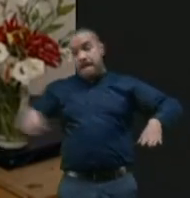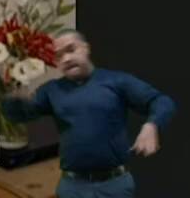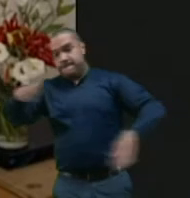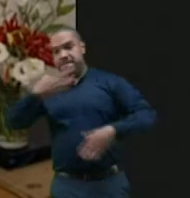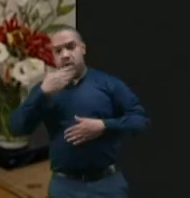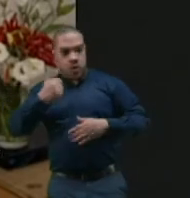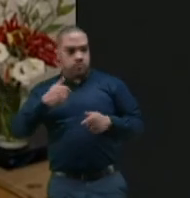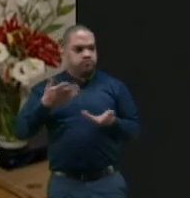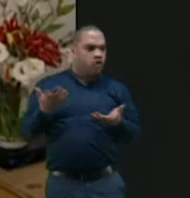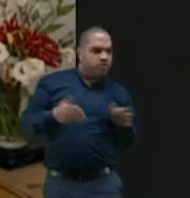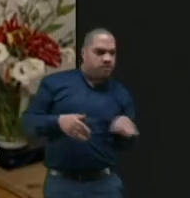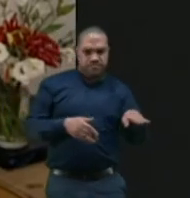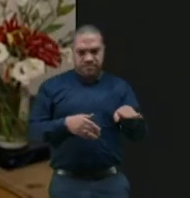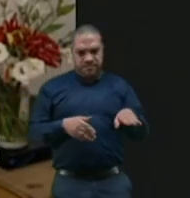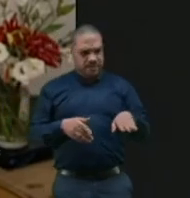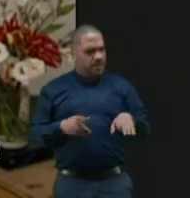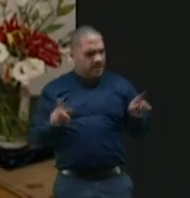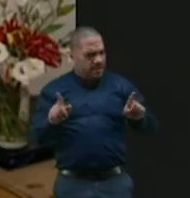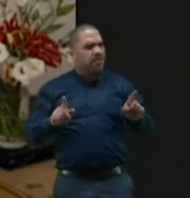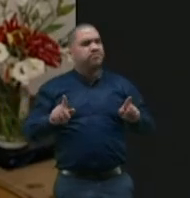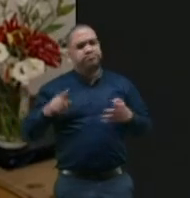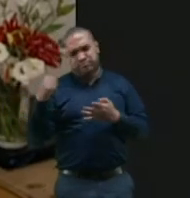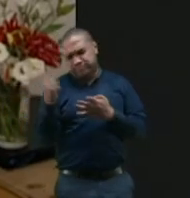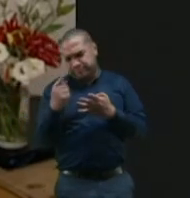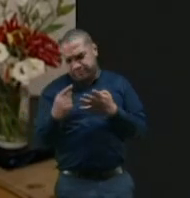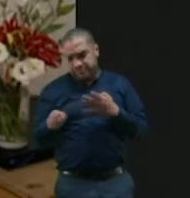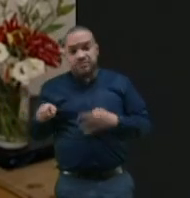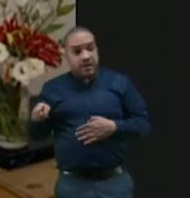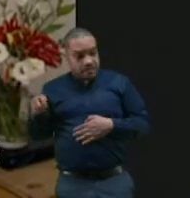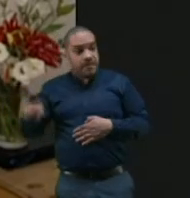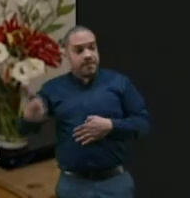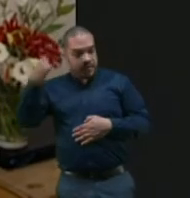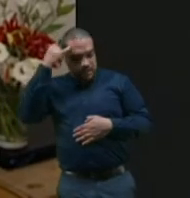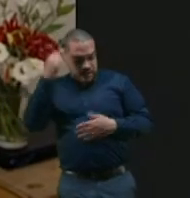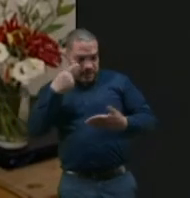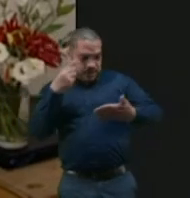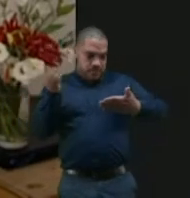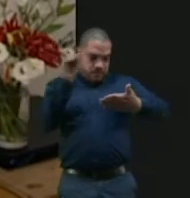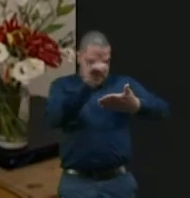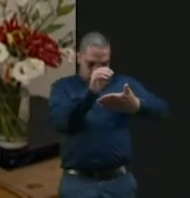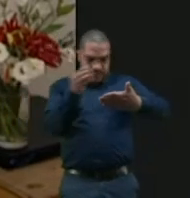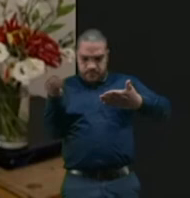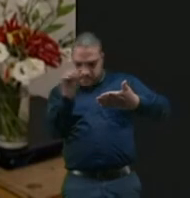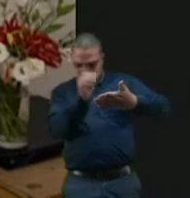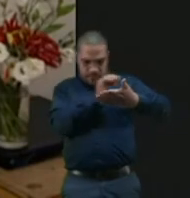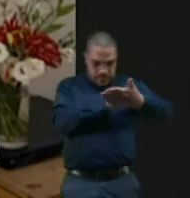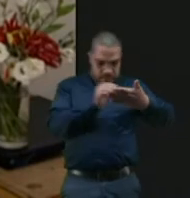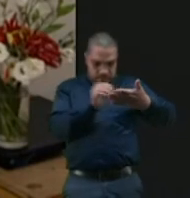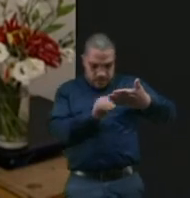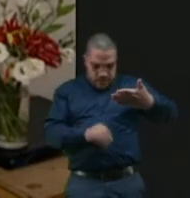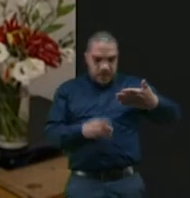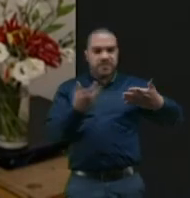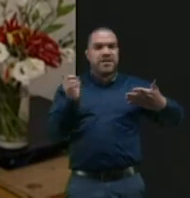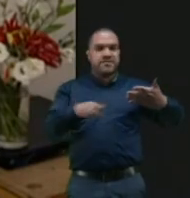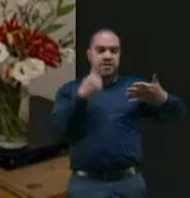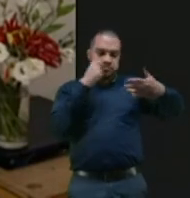mismos fueron creados por los conductores. Entonces, de hecho, nosotros creamos una red social de conductores,